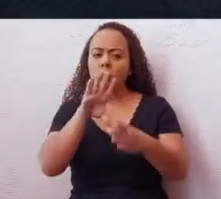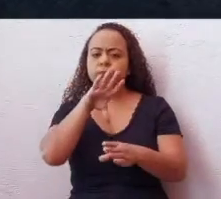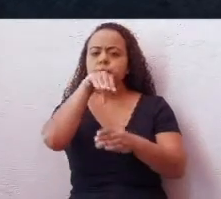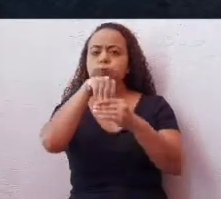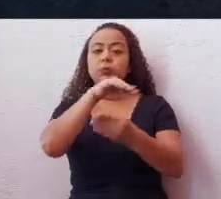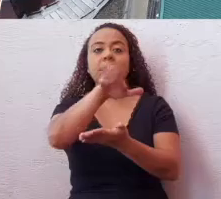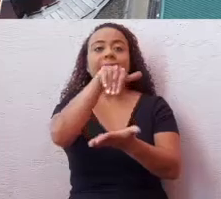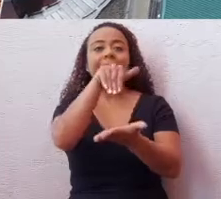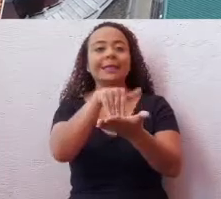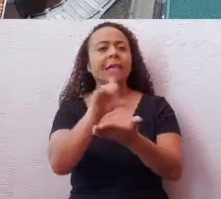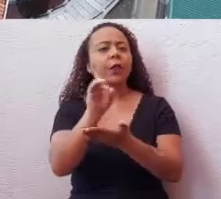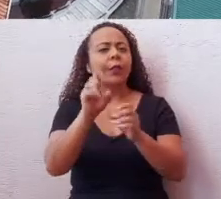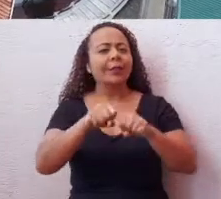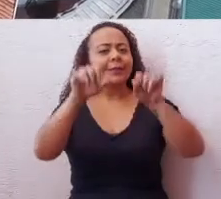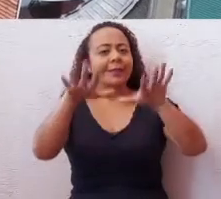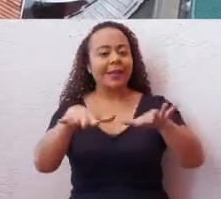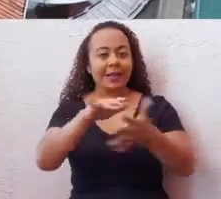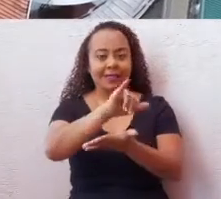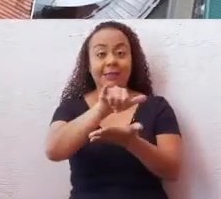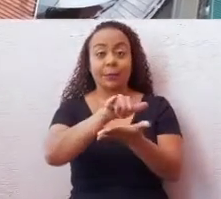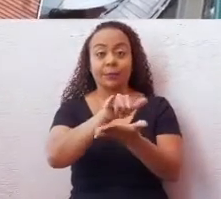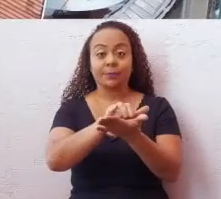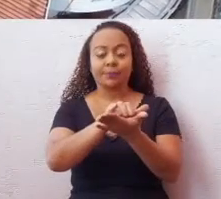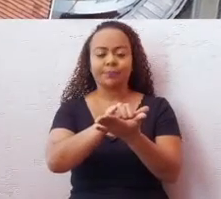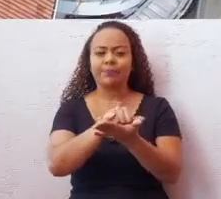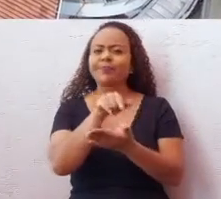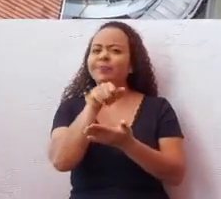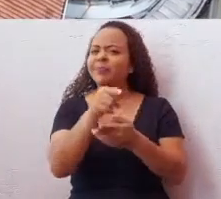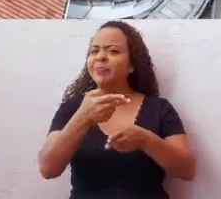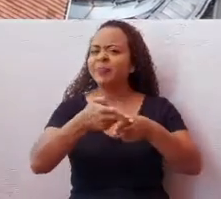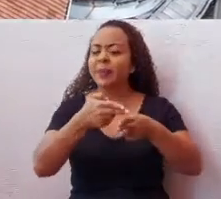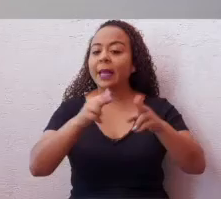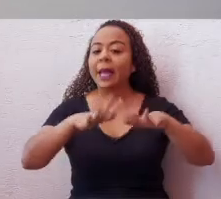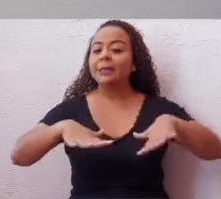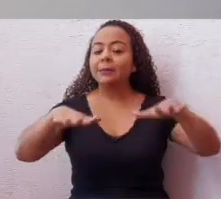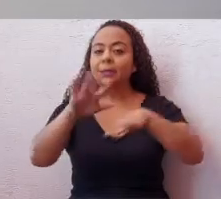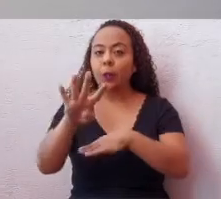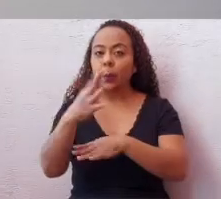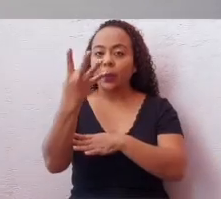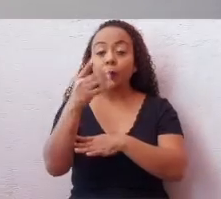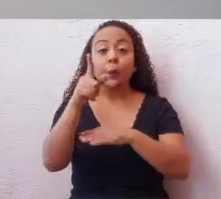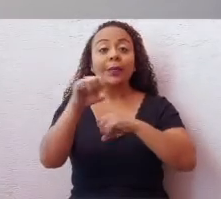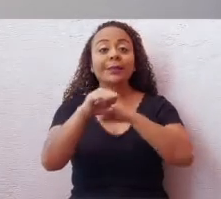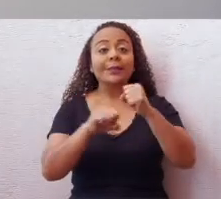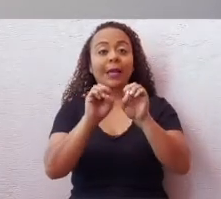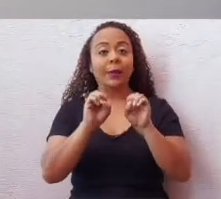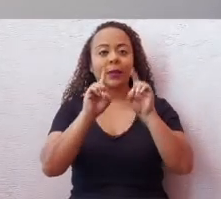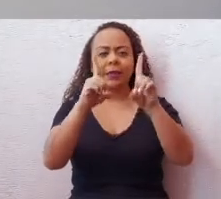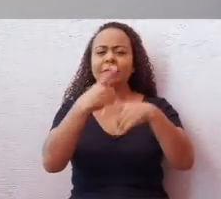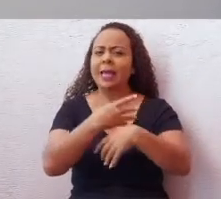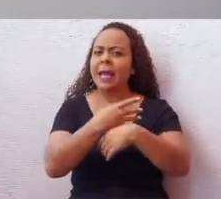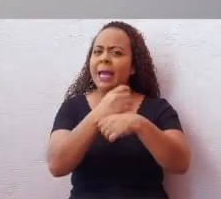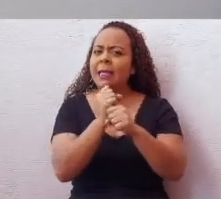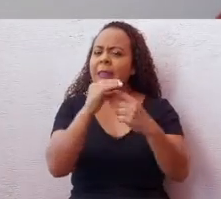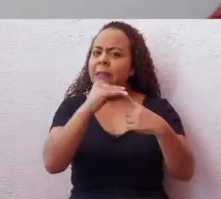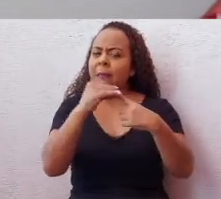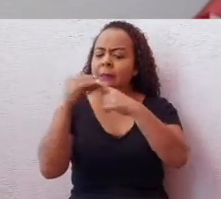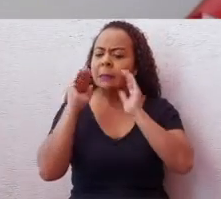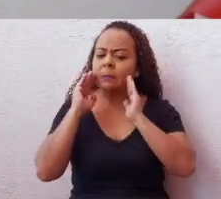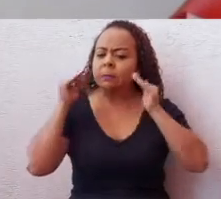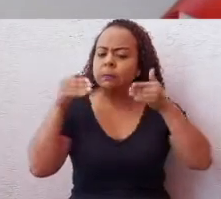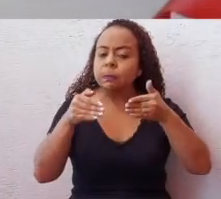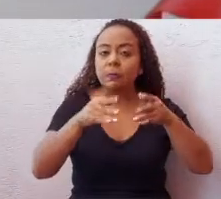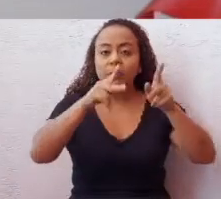su sede ubicada en la sabana San José se trata de espacio cuatro una sala educativa diseñada especialmente